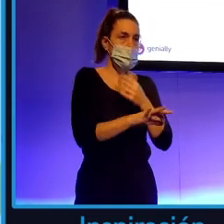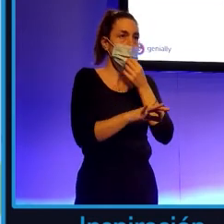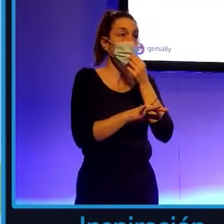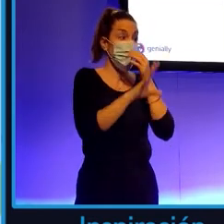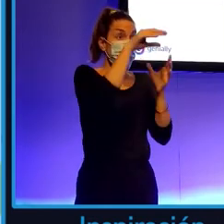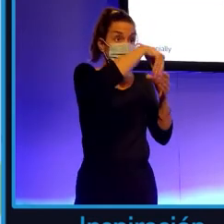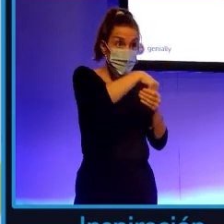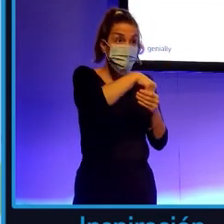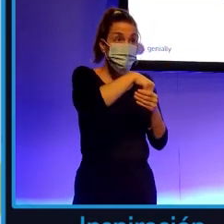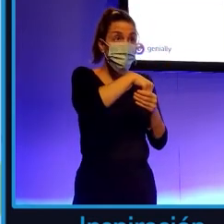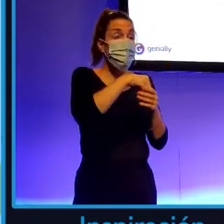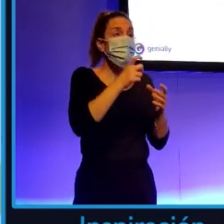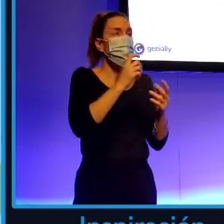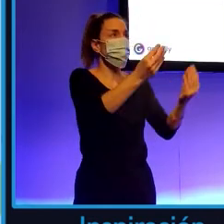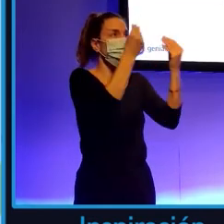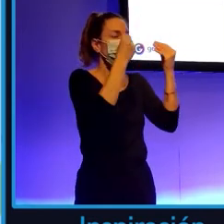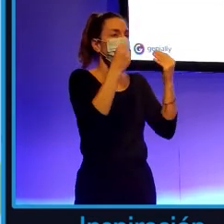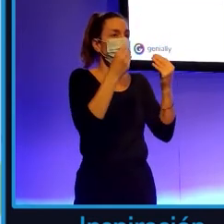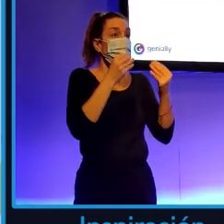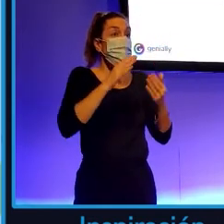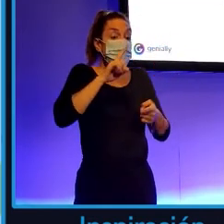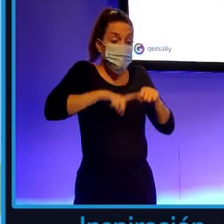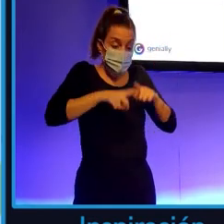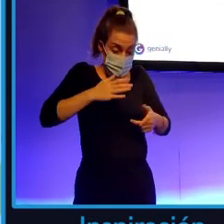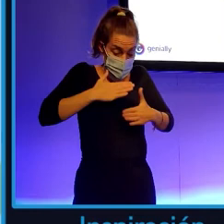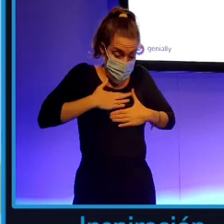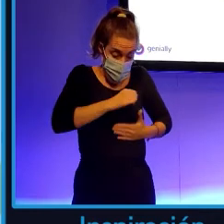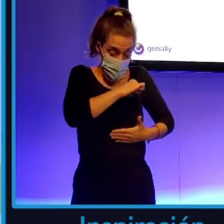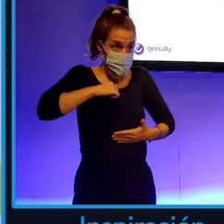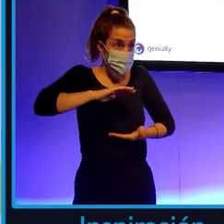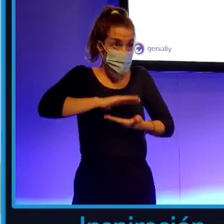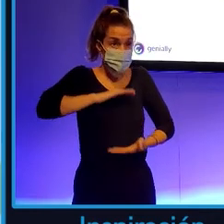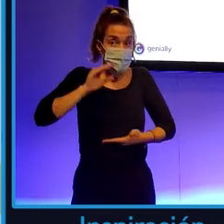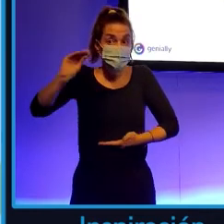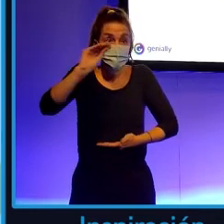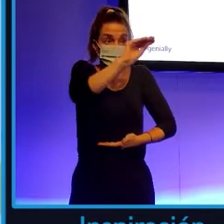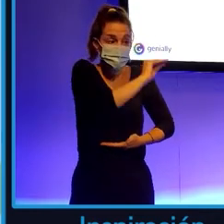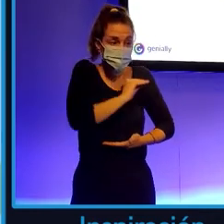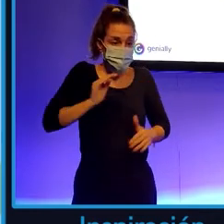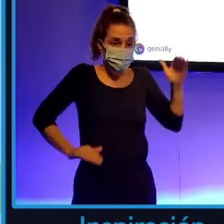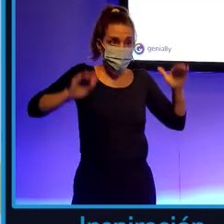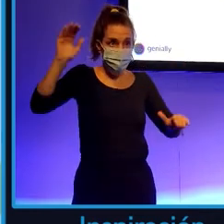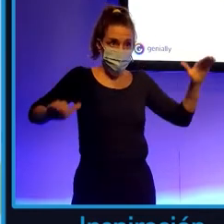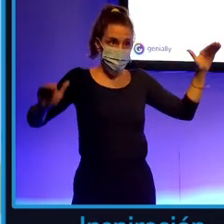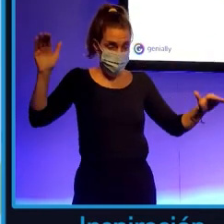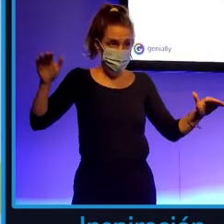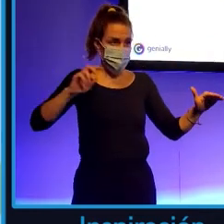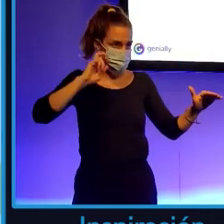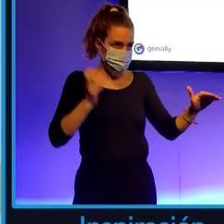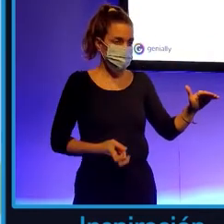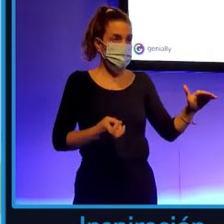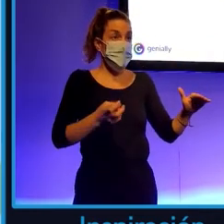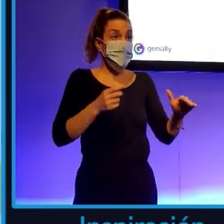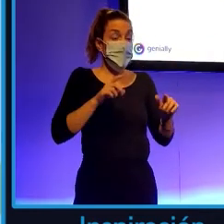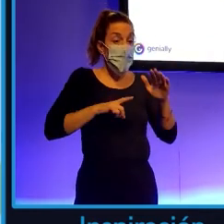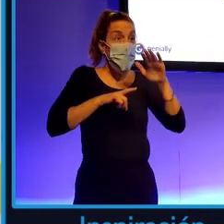a tu velocidad con tus capacidades y esa formación va dirigida vale y en función de tus avances y